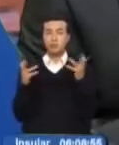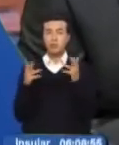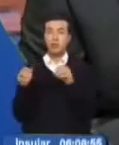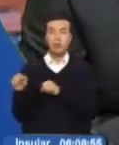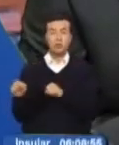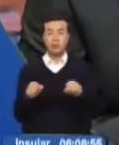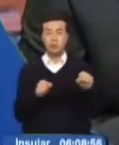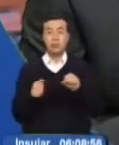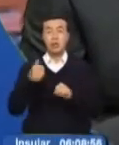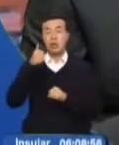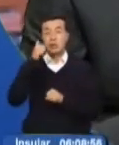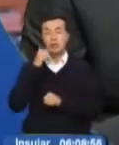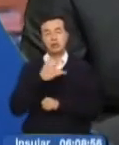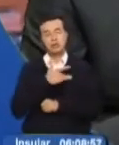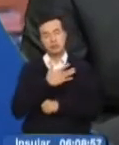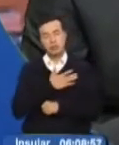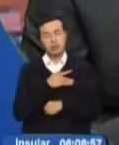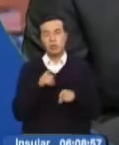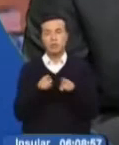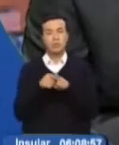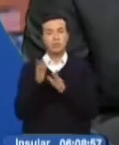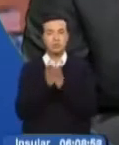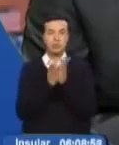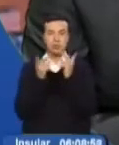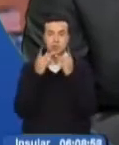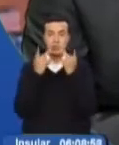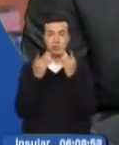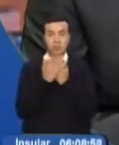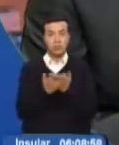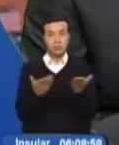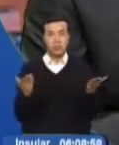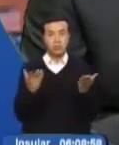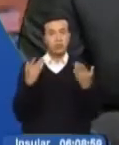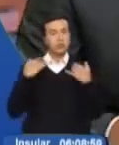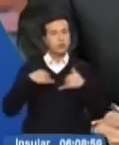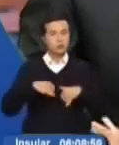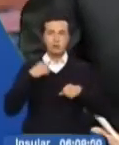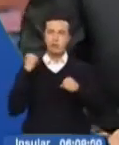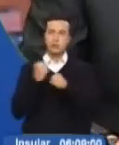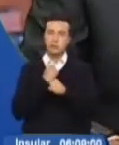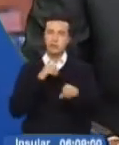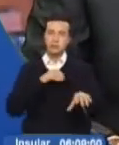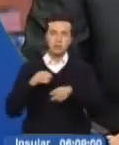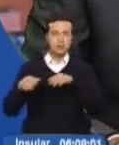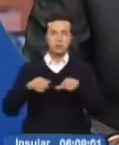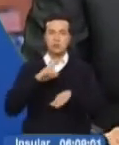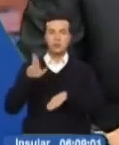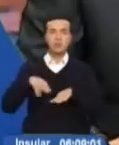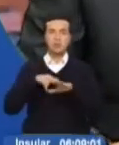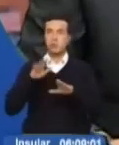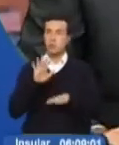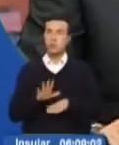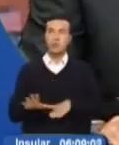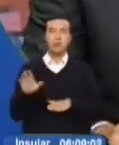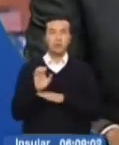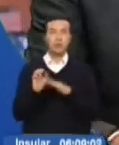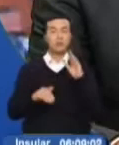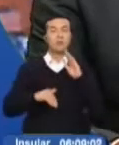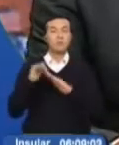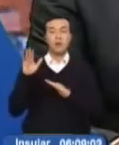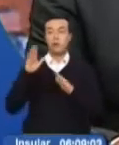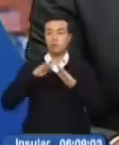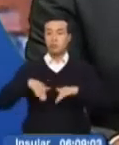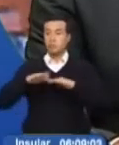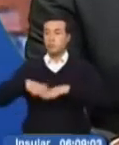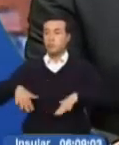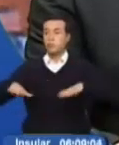la réplica del día de ayer y también a los servidores públicos pues que están continuando con su actividades normales en todo el país sobre todo en las zonas